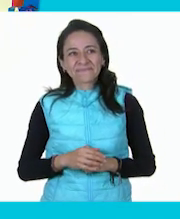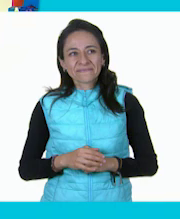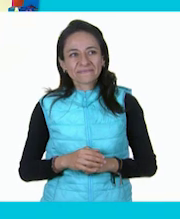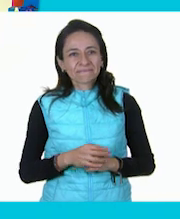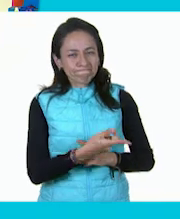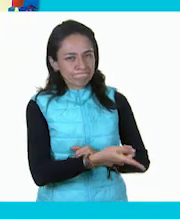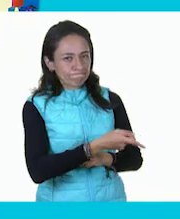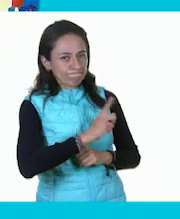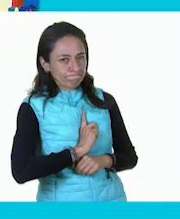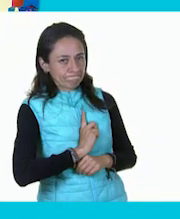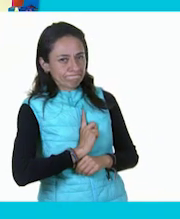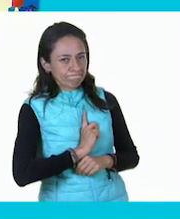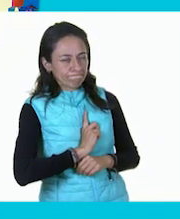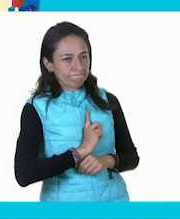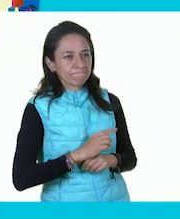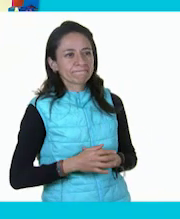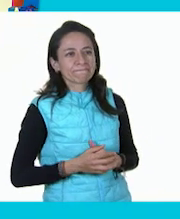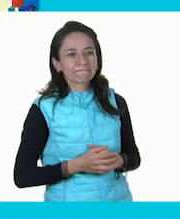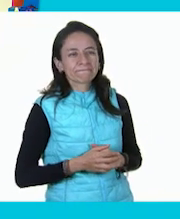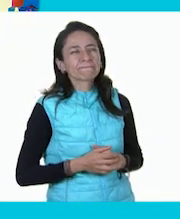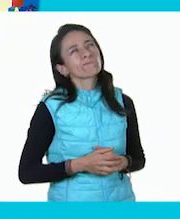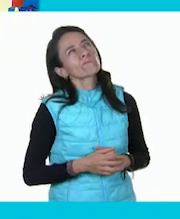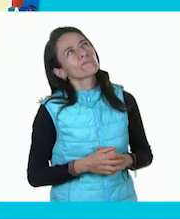Voy yo.